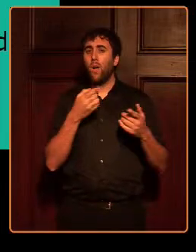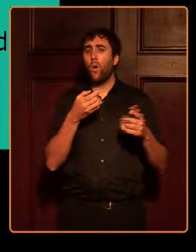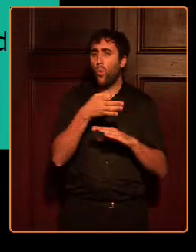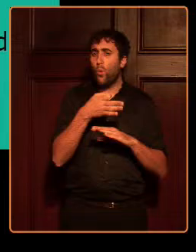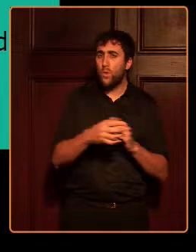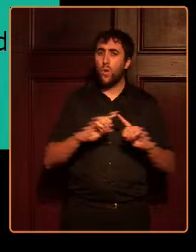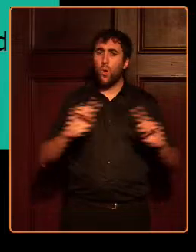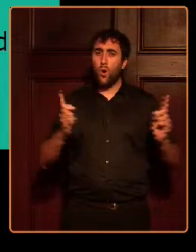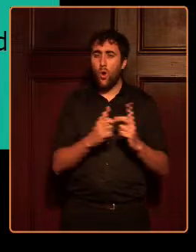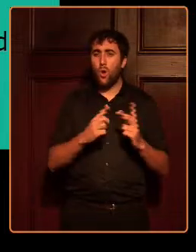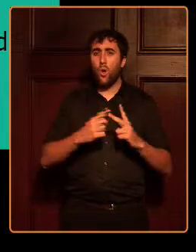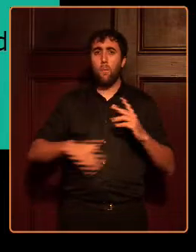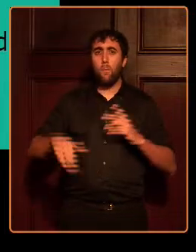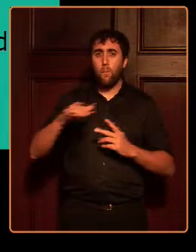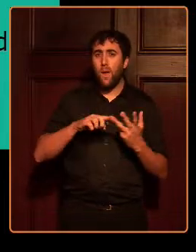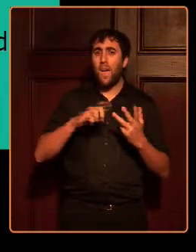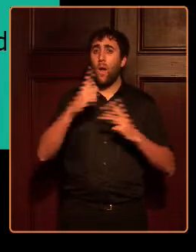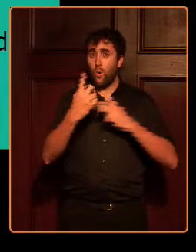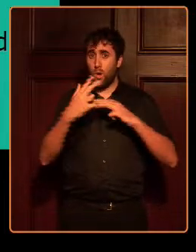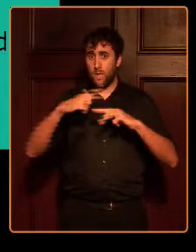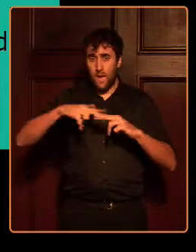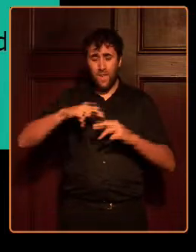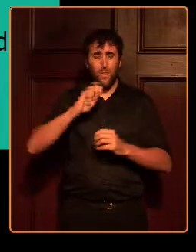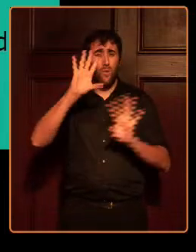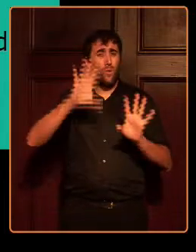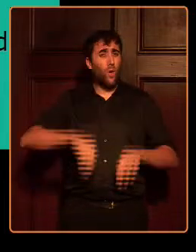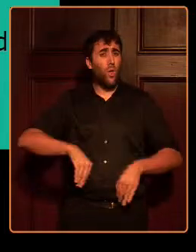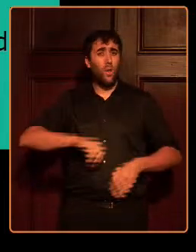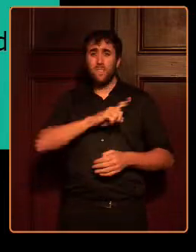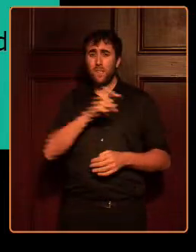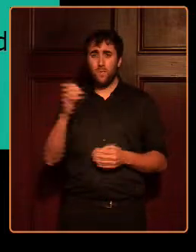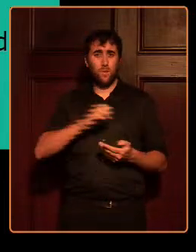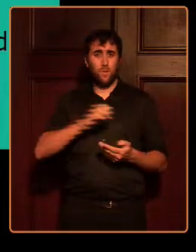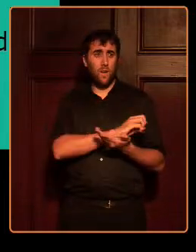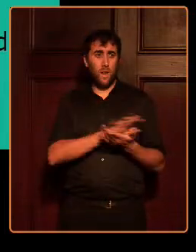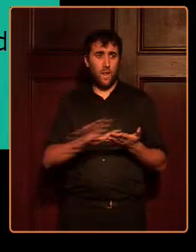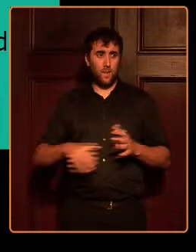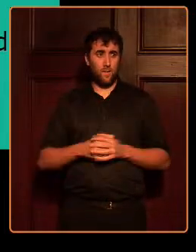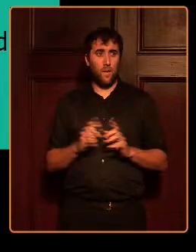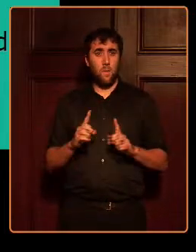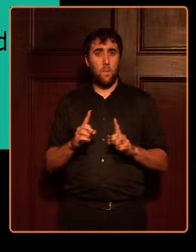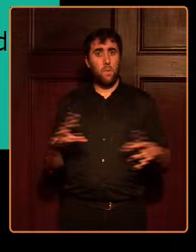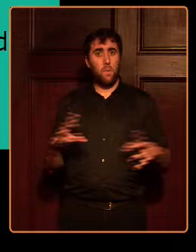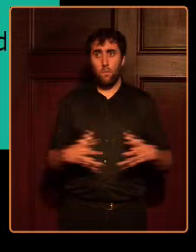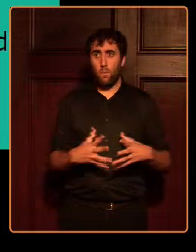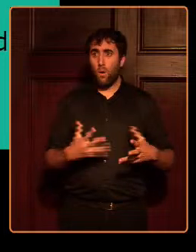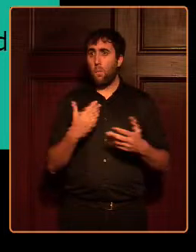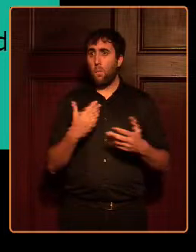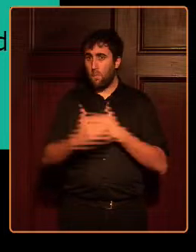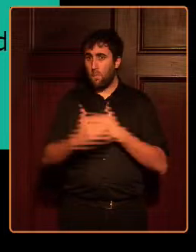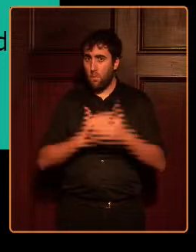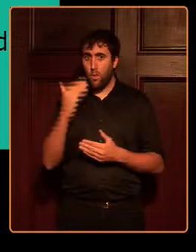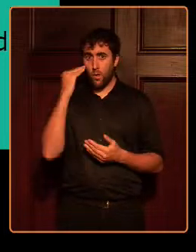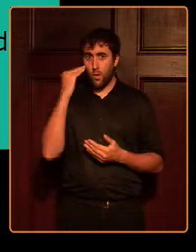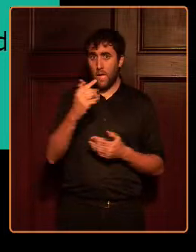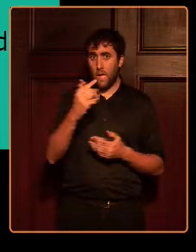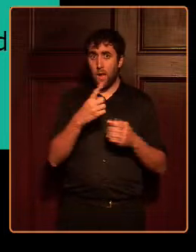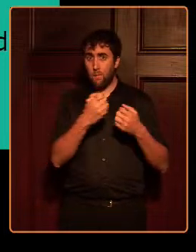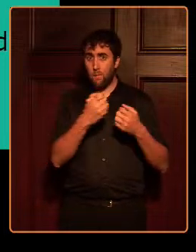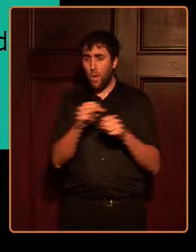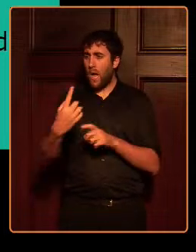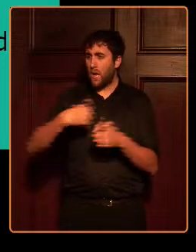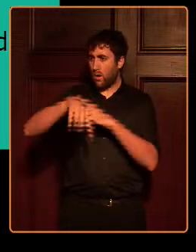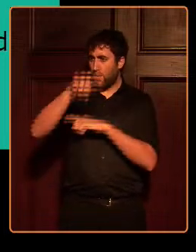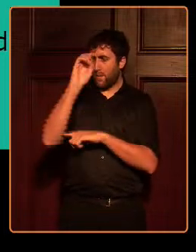de postítulos, algunos online, todos gratuitos. Mucha avidez por parte de los docentes para seguir formándose. El año pasado